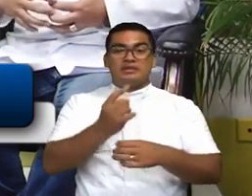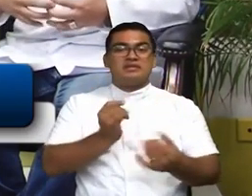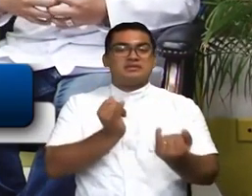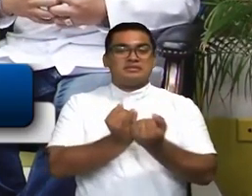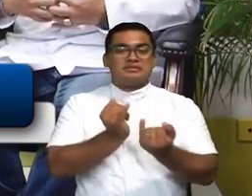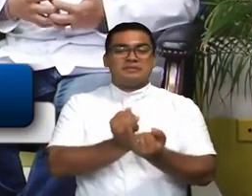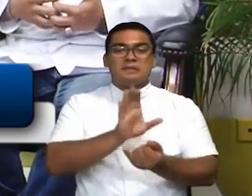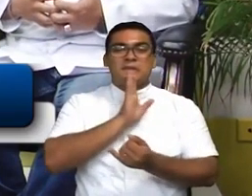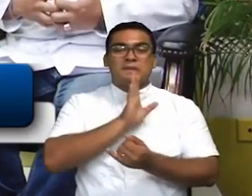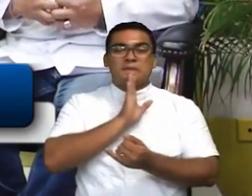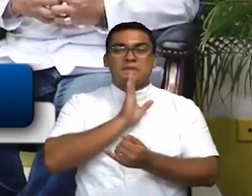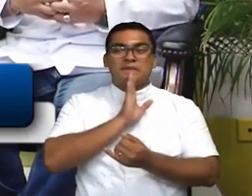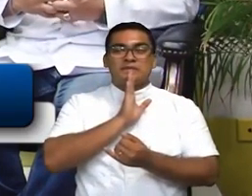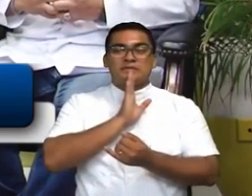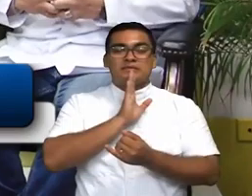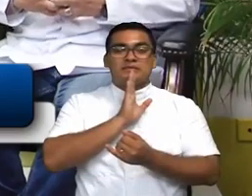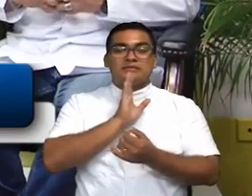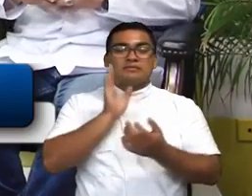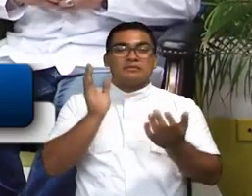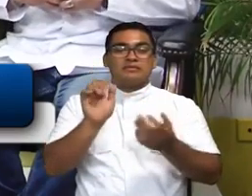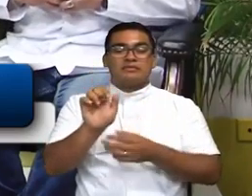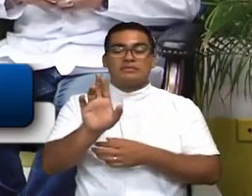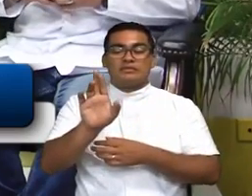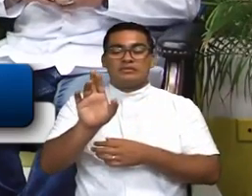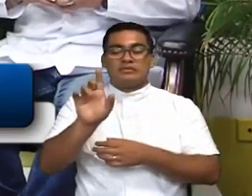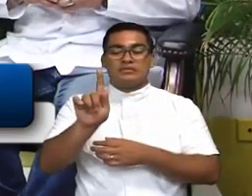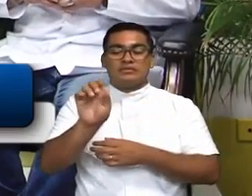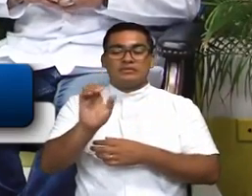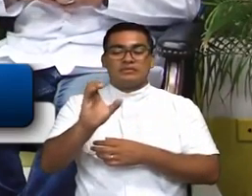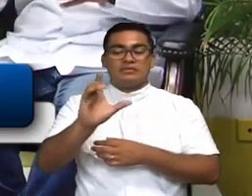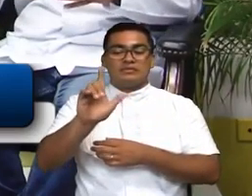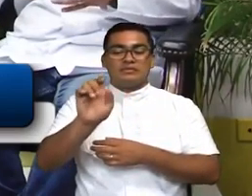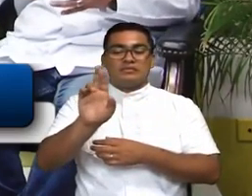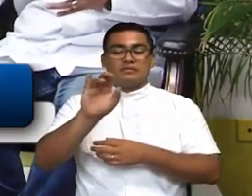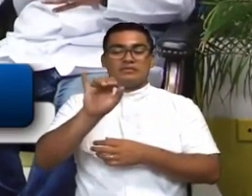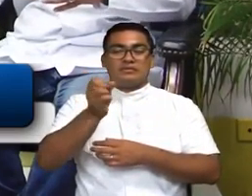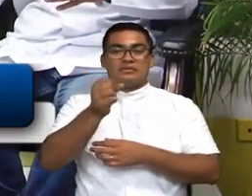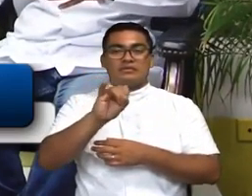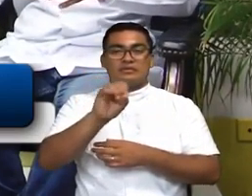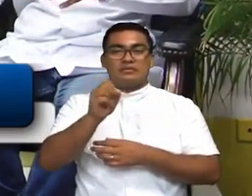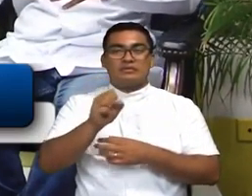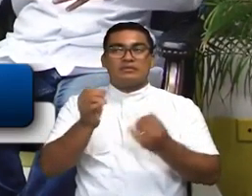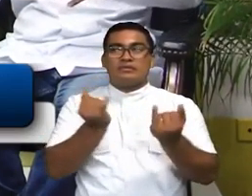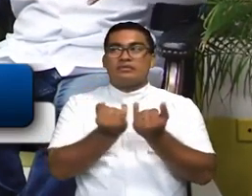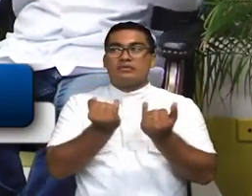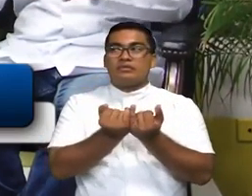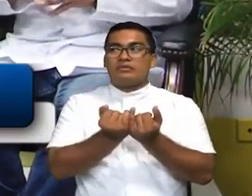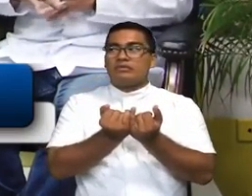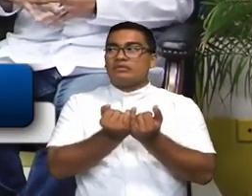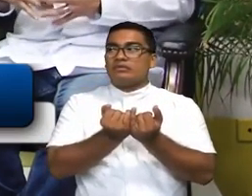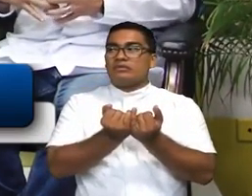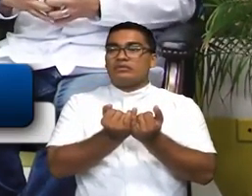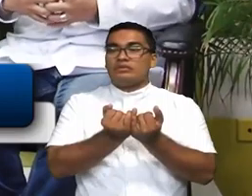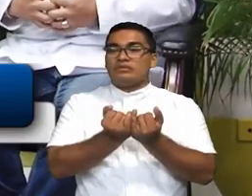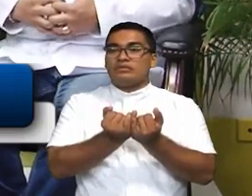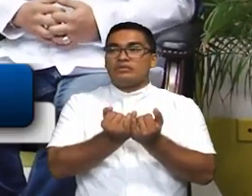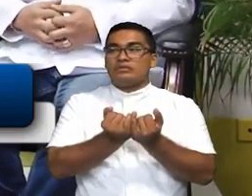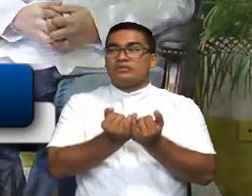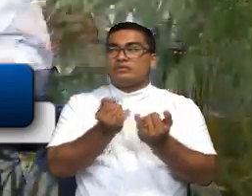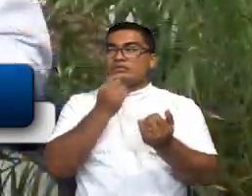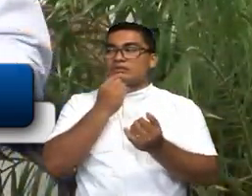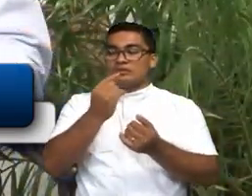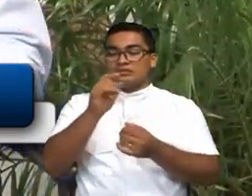de lo que es la acrocianosis, ya, o la enfermedad de, discúlpeme, he dicho, no me recuerdo ahorita, pero la